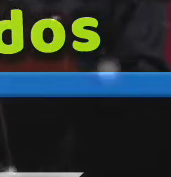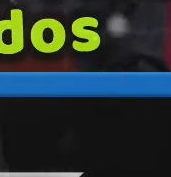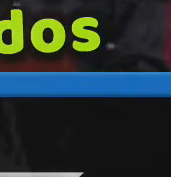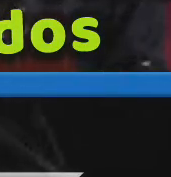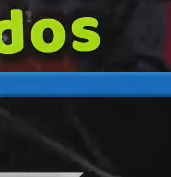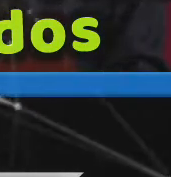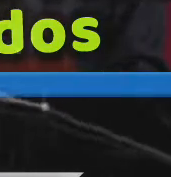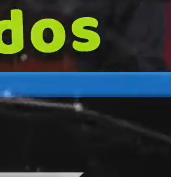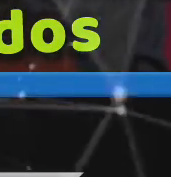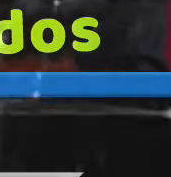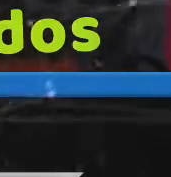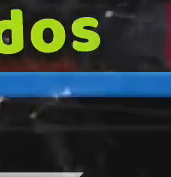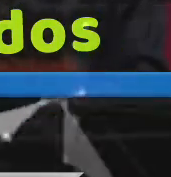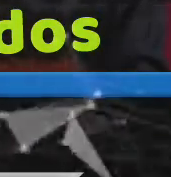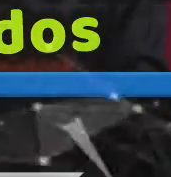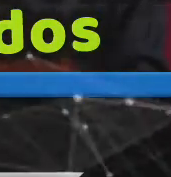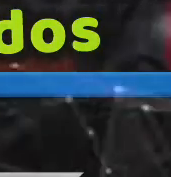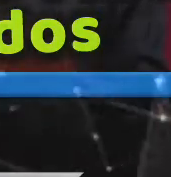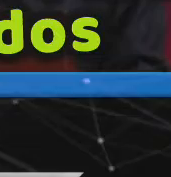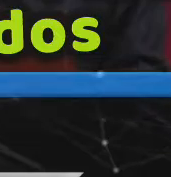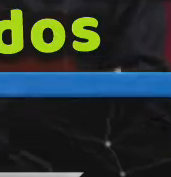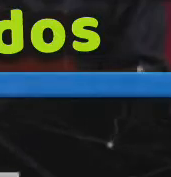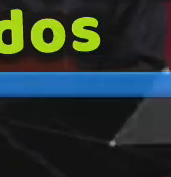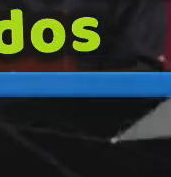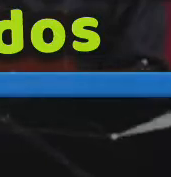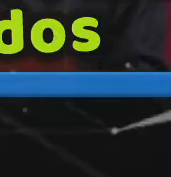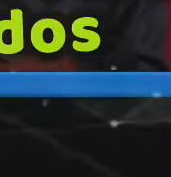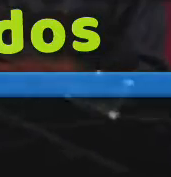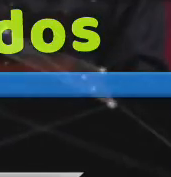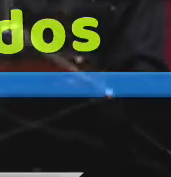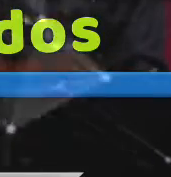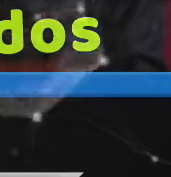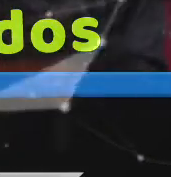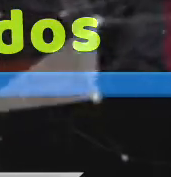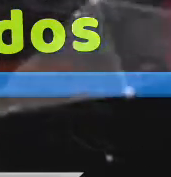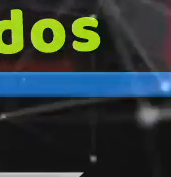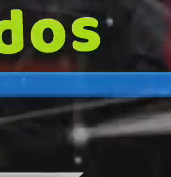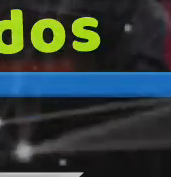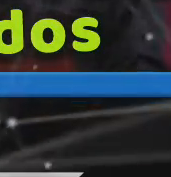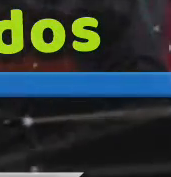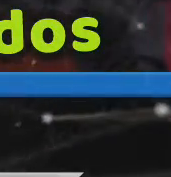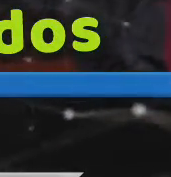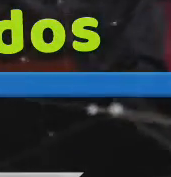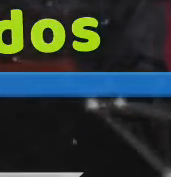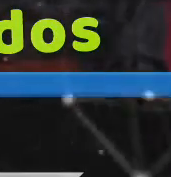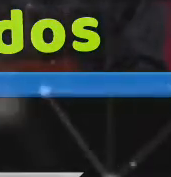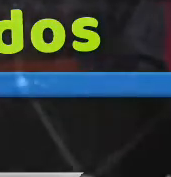La conferencia del presidente Andrés Manuel López Obrador en 5 minutos o menos.